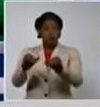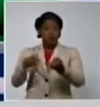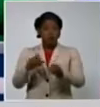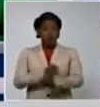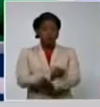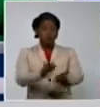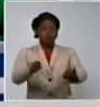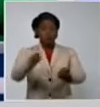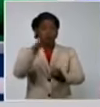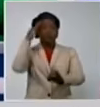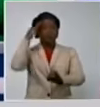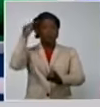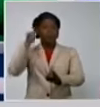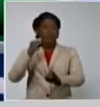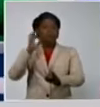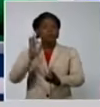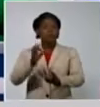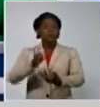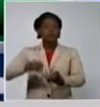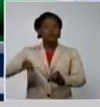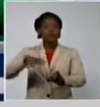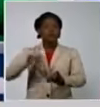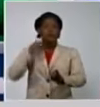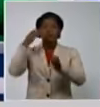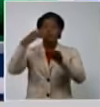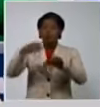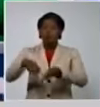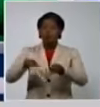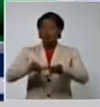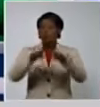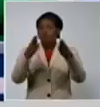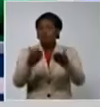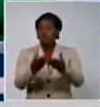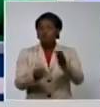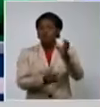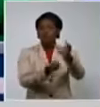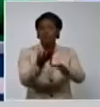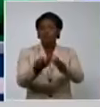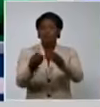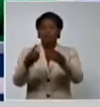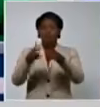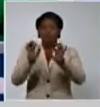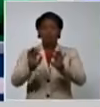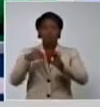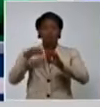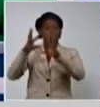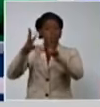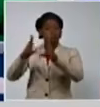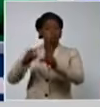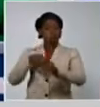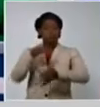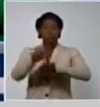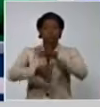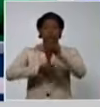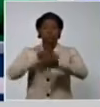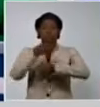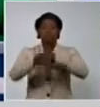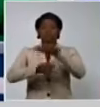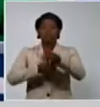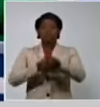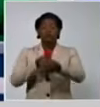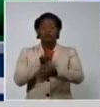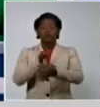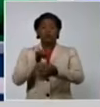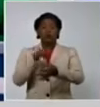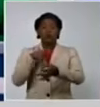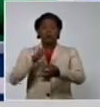mundo, del número de fallecidos, pero creo que las cifras que yo acabo de dar no necesitan mucha